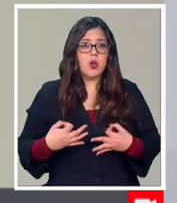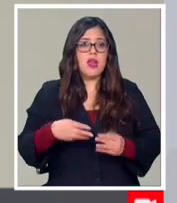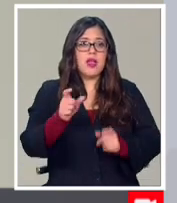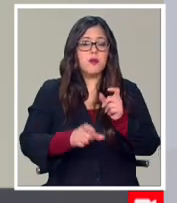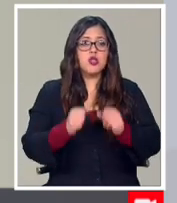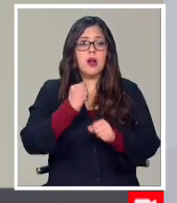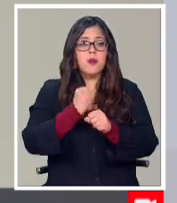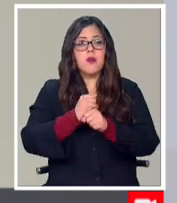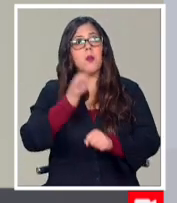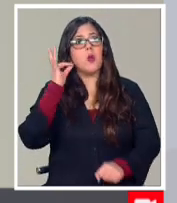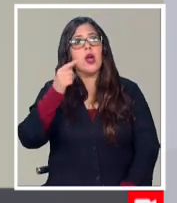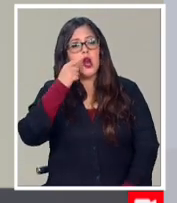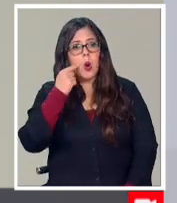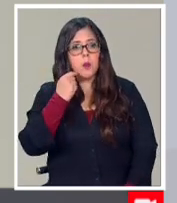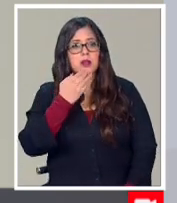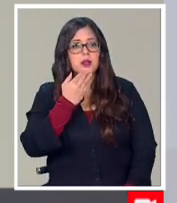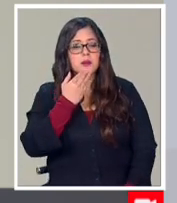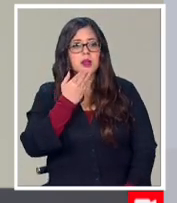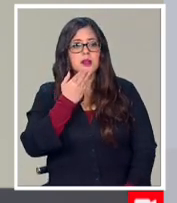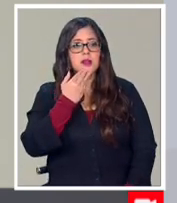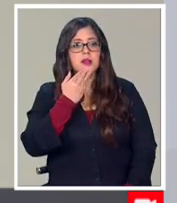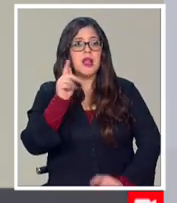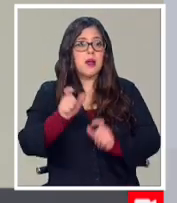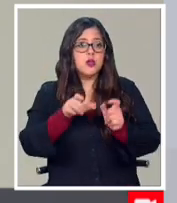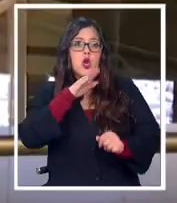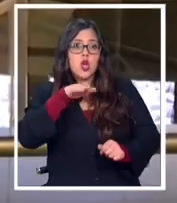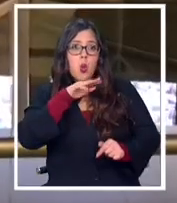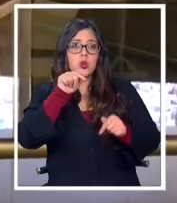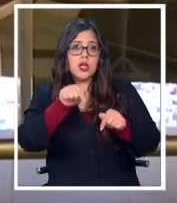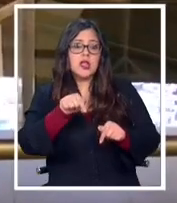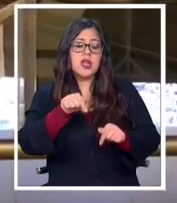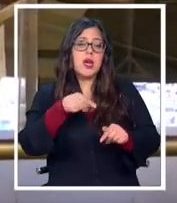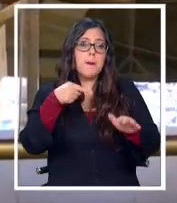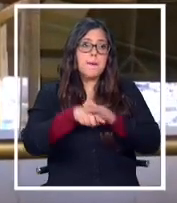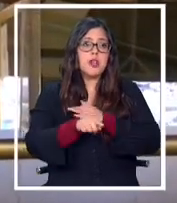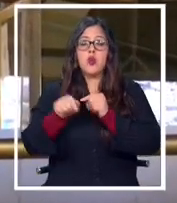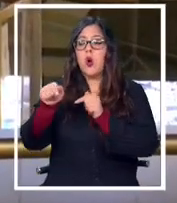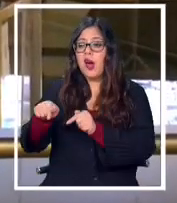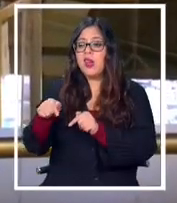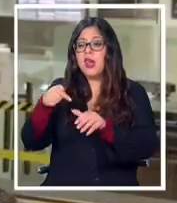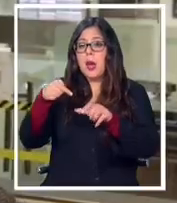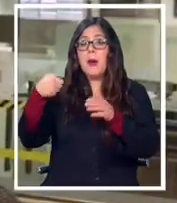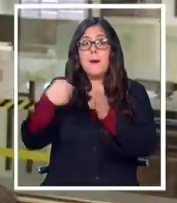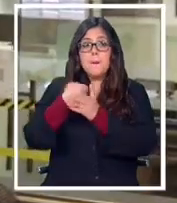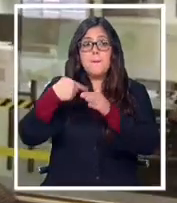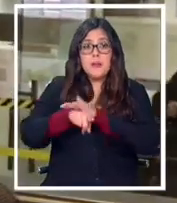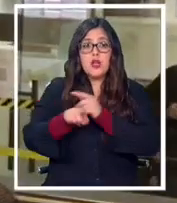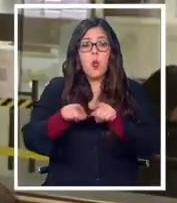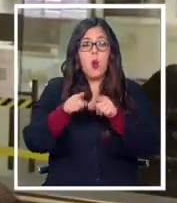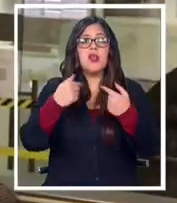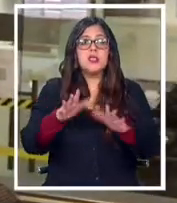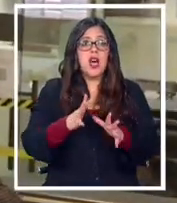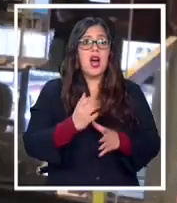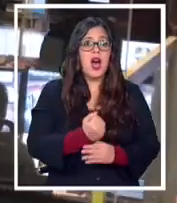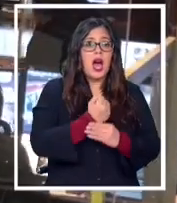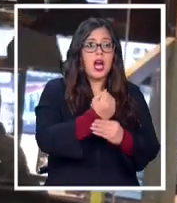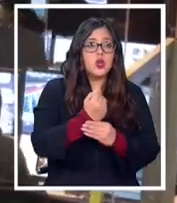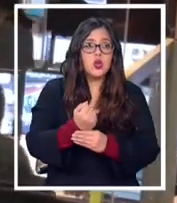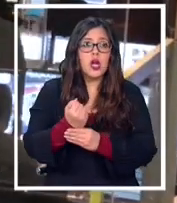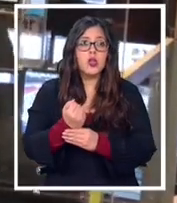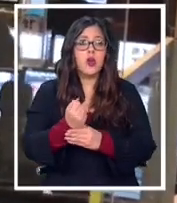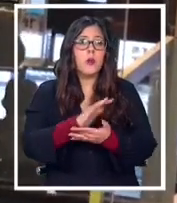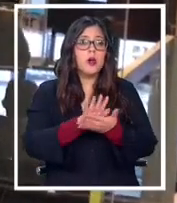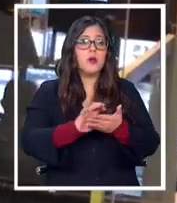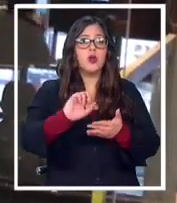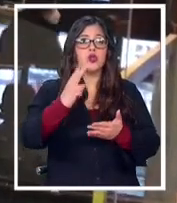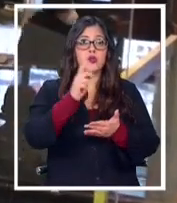los trabajadores y también de nuestras usuarias y usuarios. Metro está colaborando con distintos actores a nivel de la